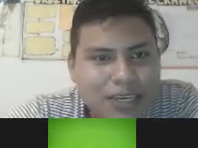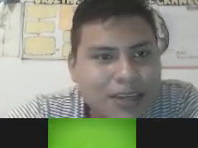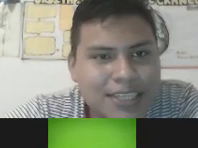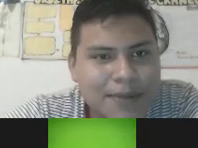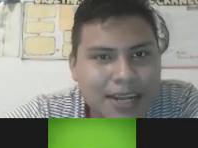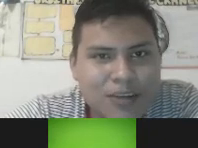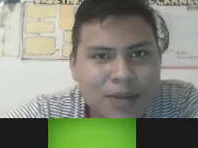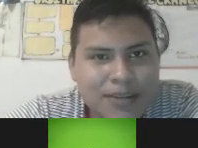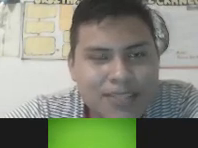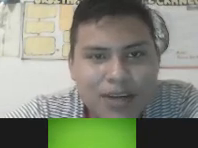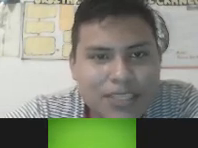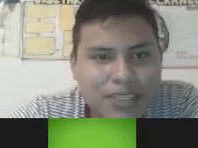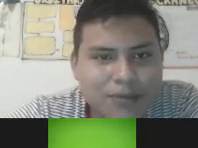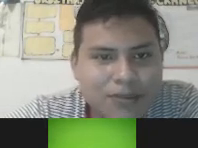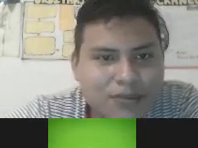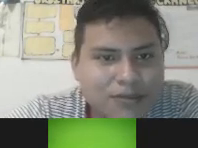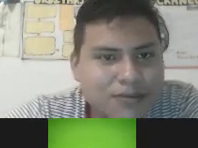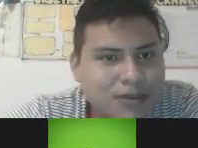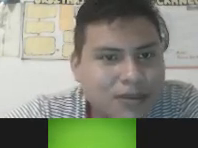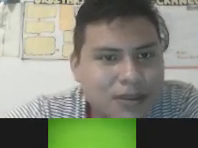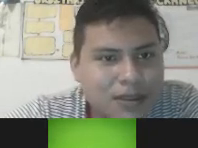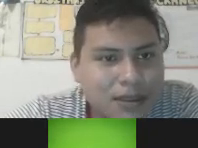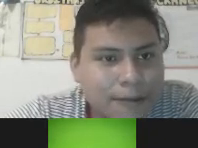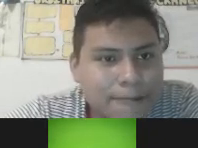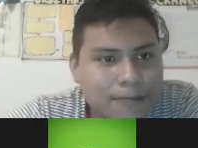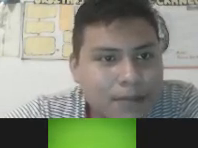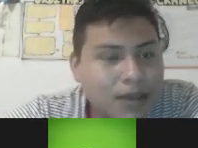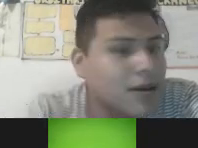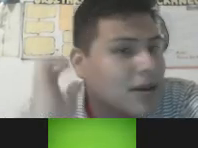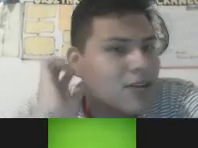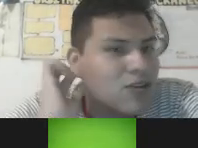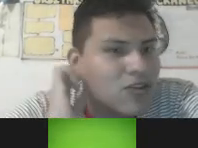chicos, de sistema esquelético para que avancemos al siguiente punto?